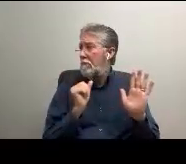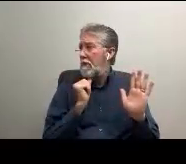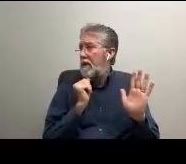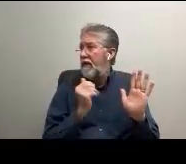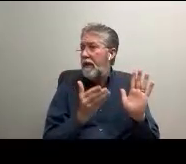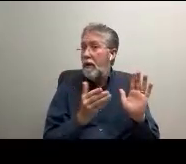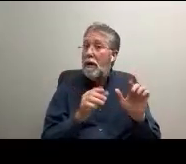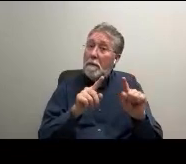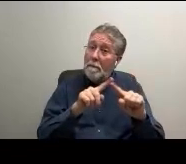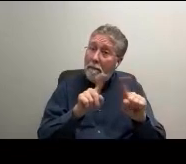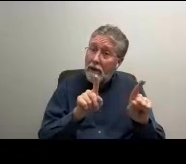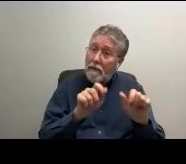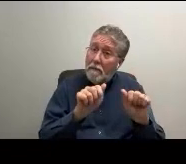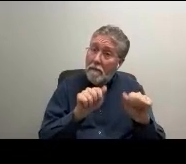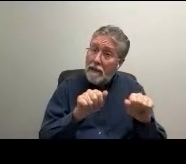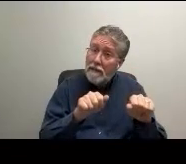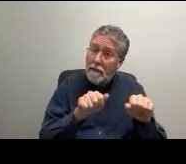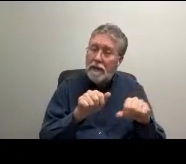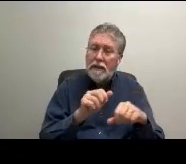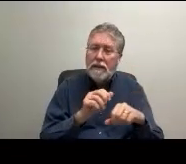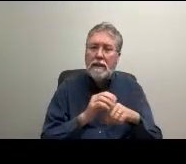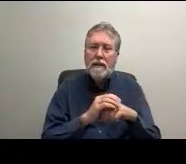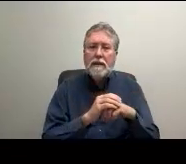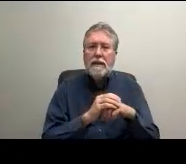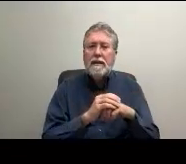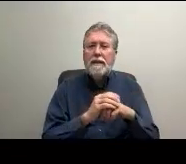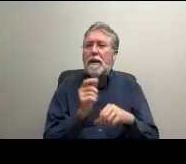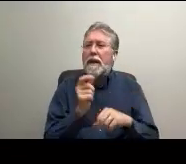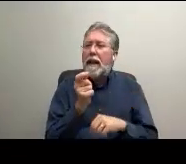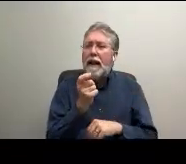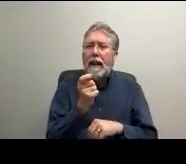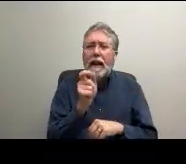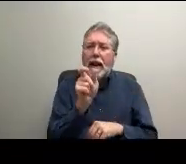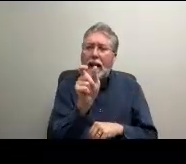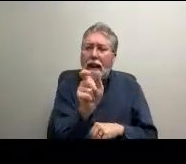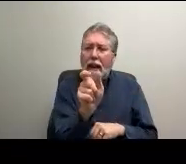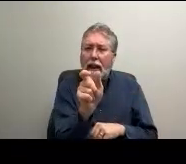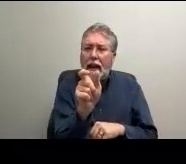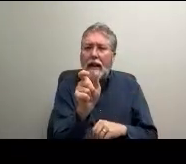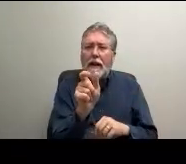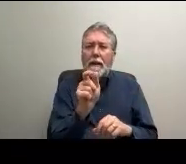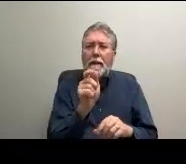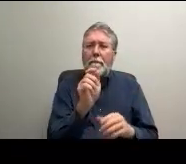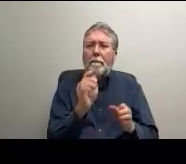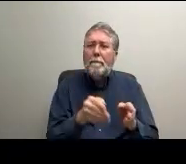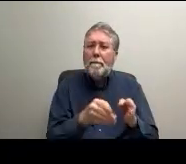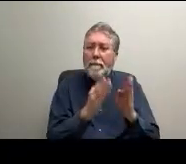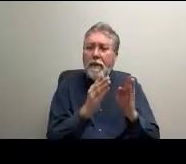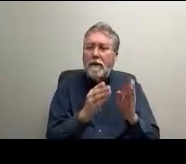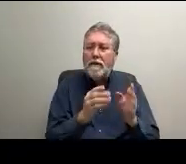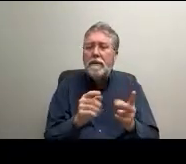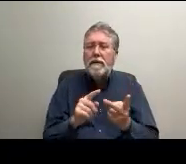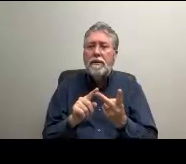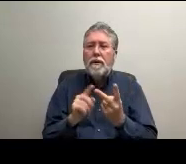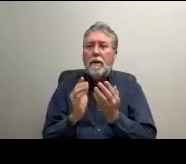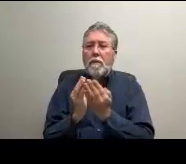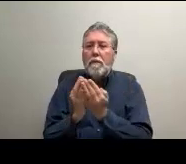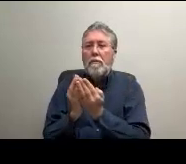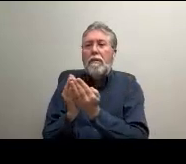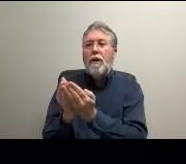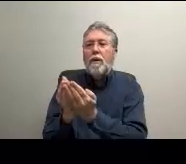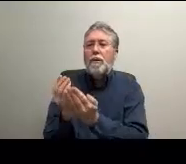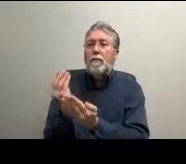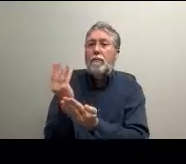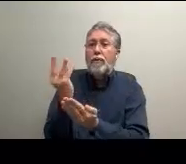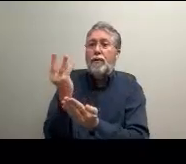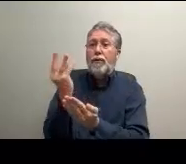podría activarse porque incluso solo una pequeña muestra de un edificio o un barco podría realmente activar la luz